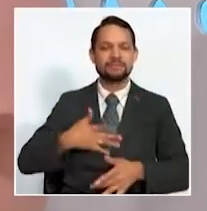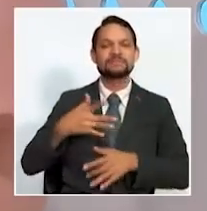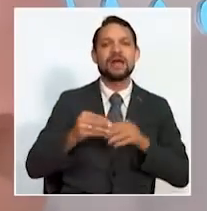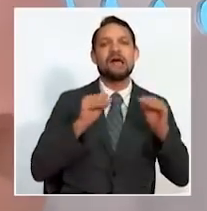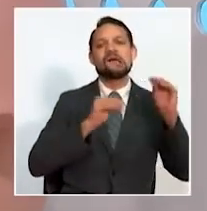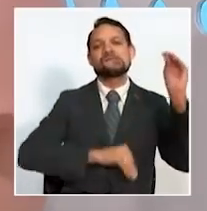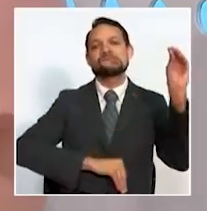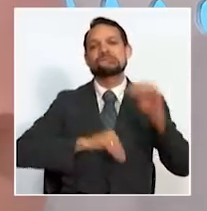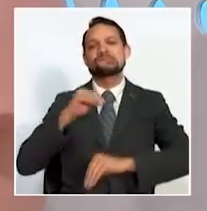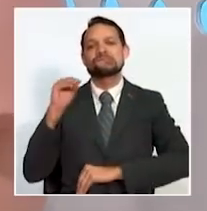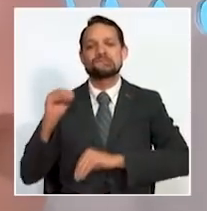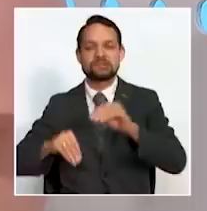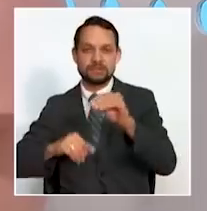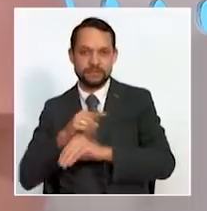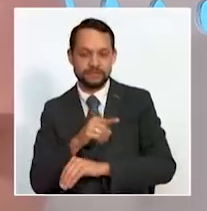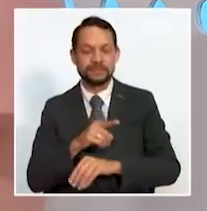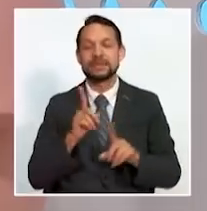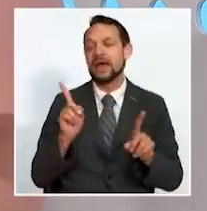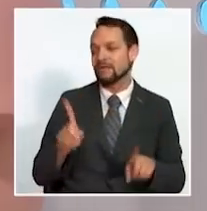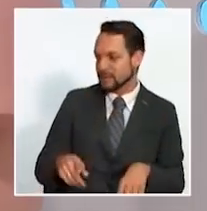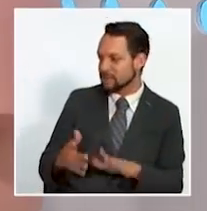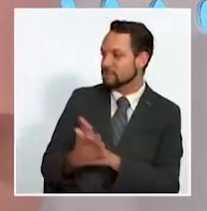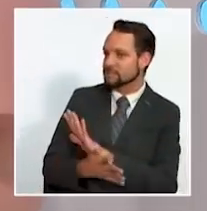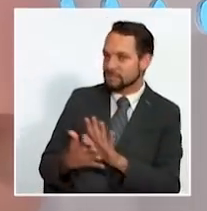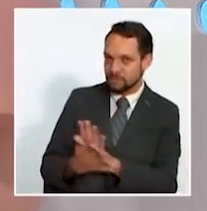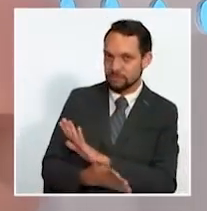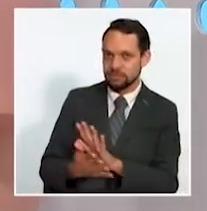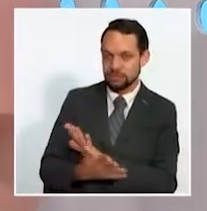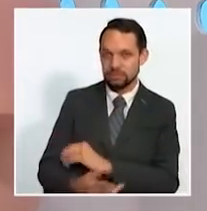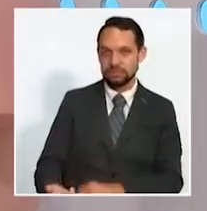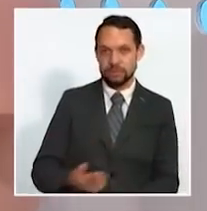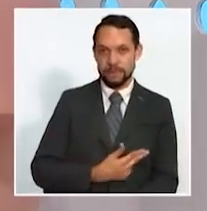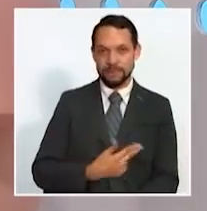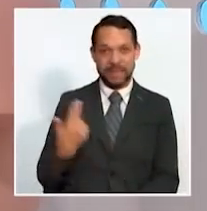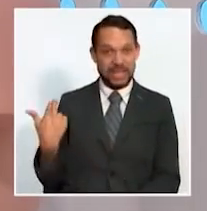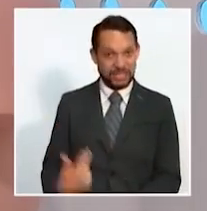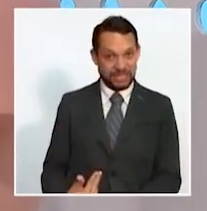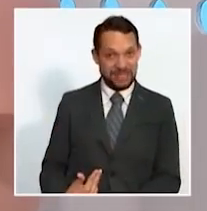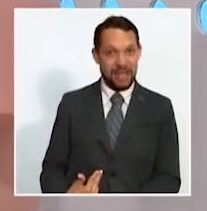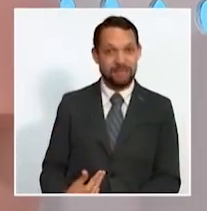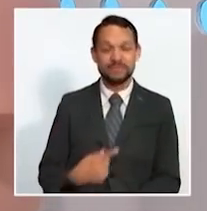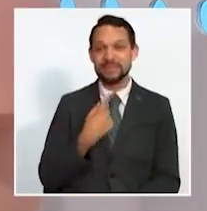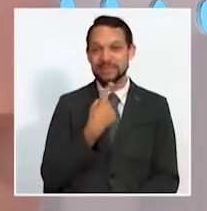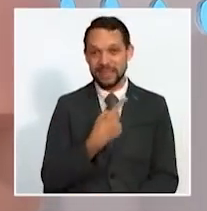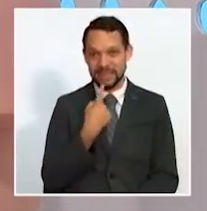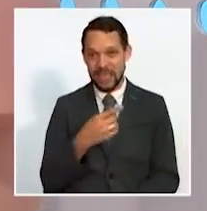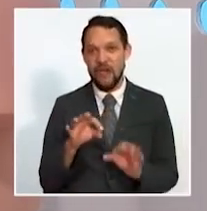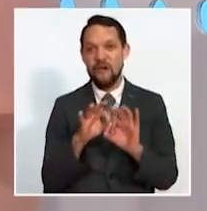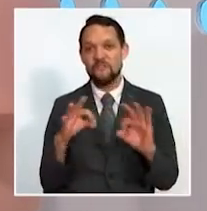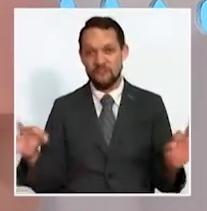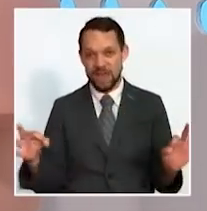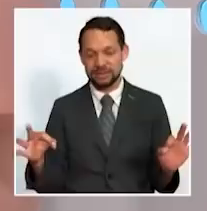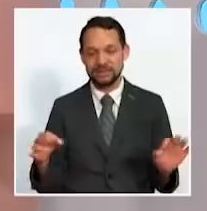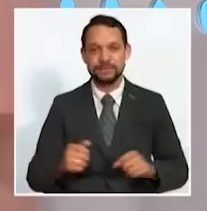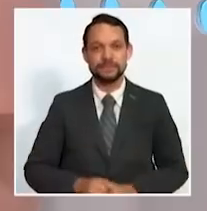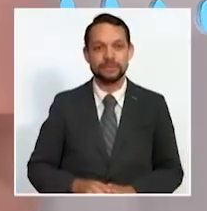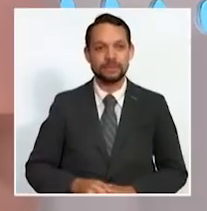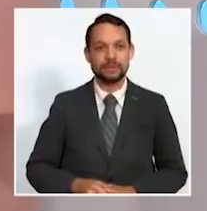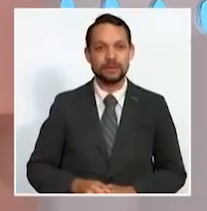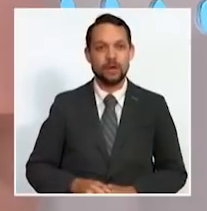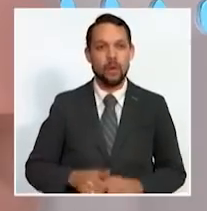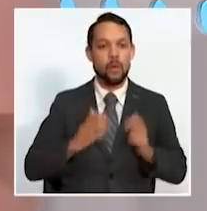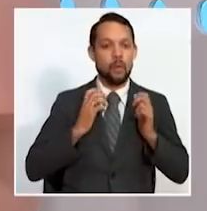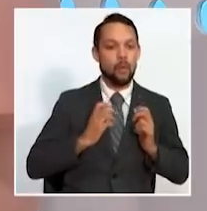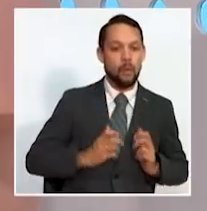Y como lo decía también mi tío, los chinos tienen un dicho muy bonito que dice, cuando el alma está